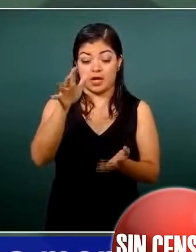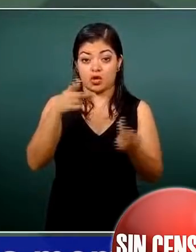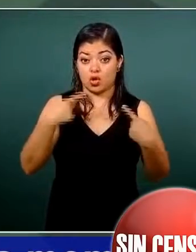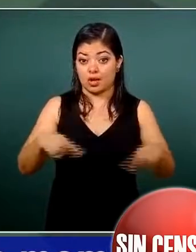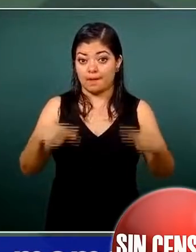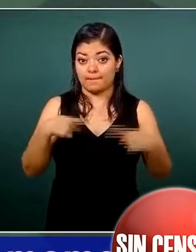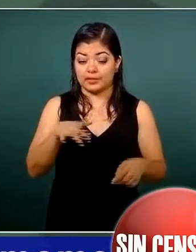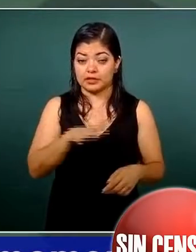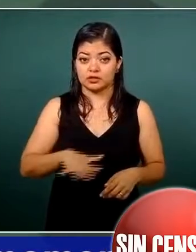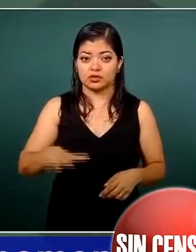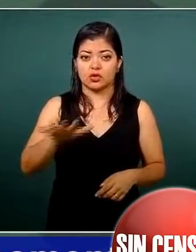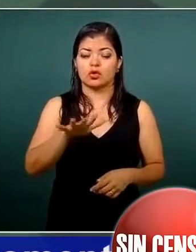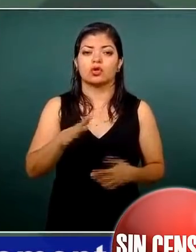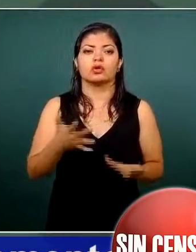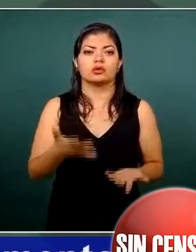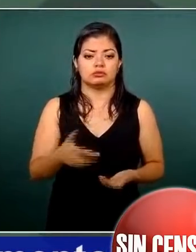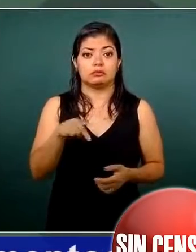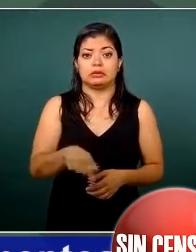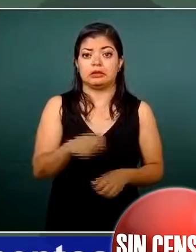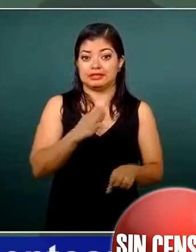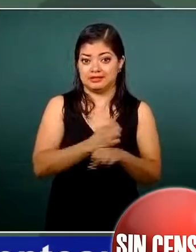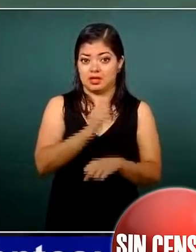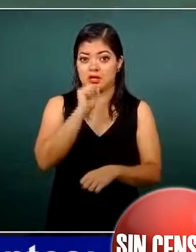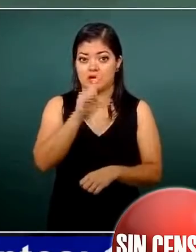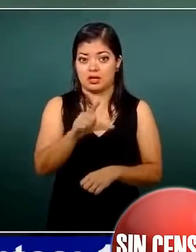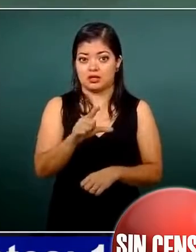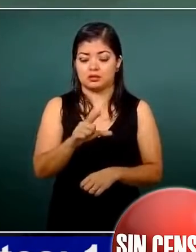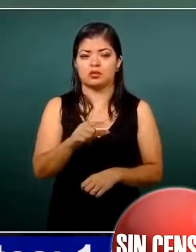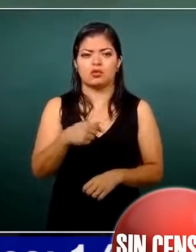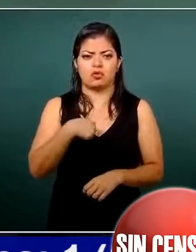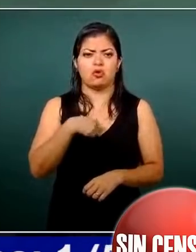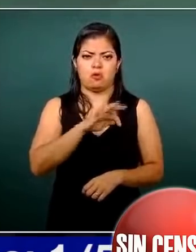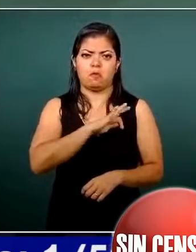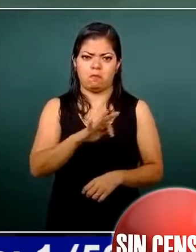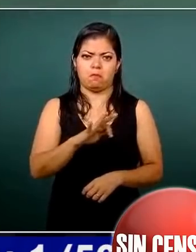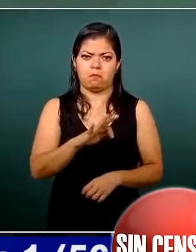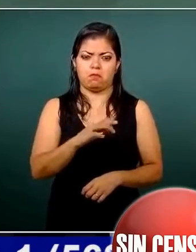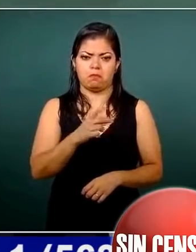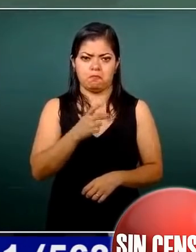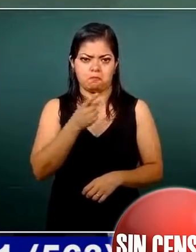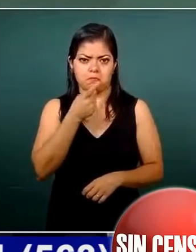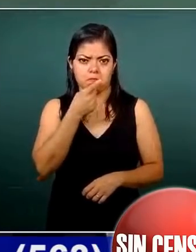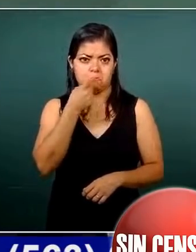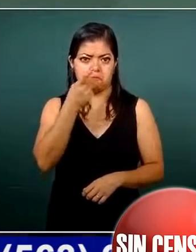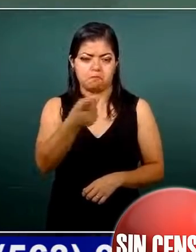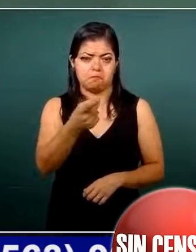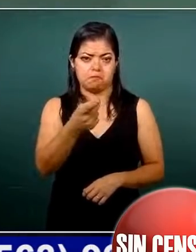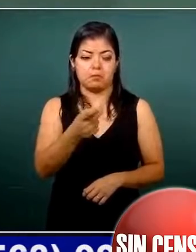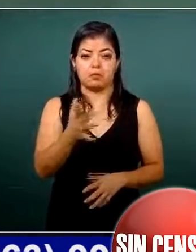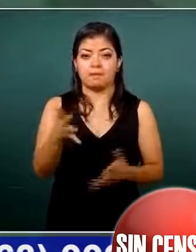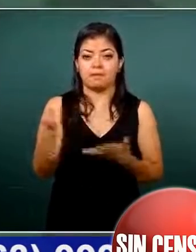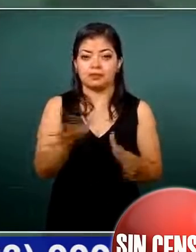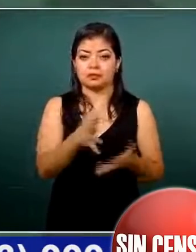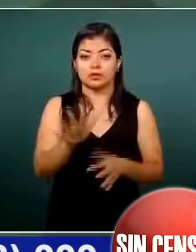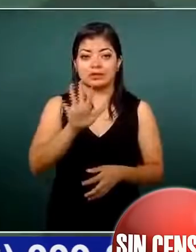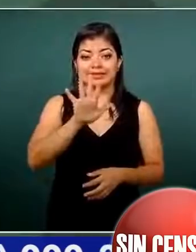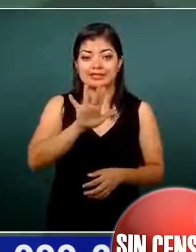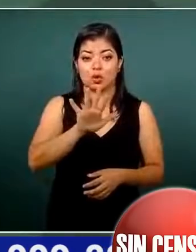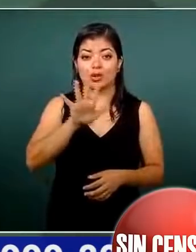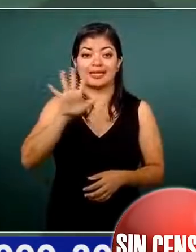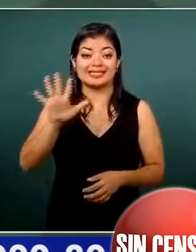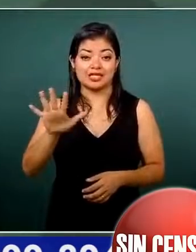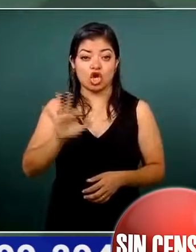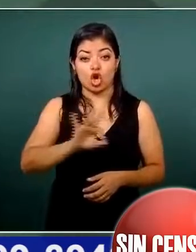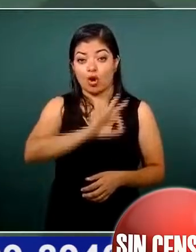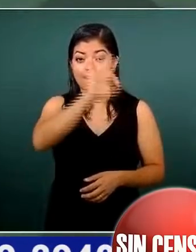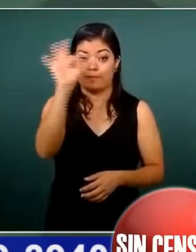el caso de Jalisco, puedo decir que el 55% de los